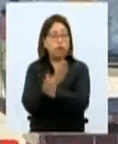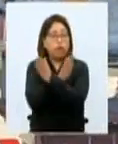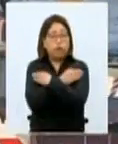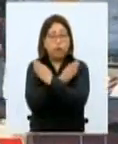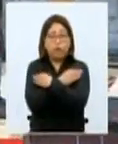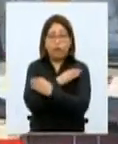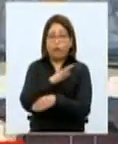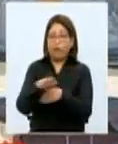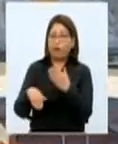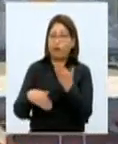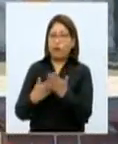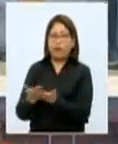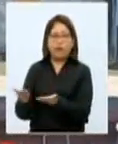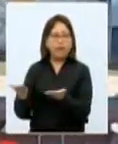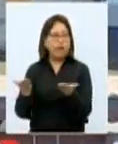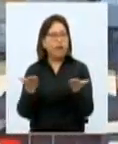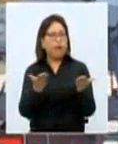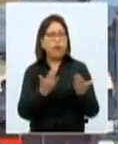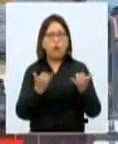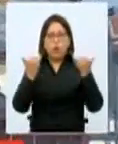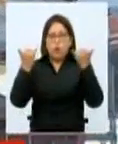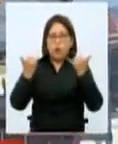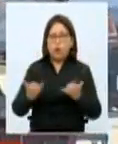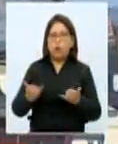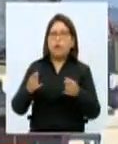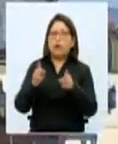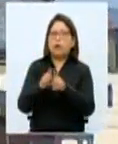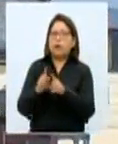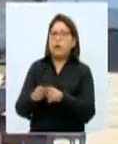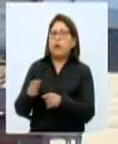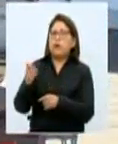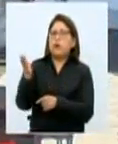Saludar a todos quienes hoy están operando